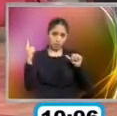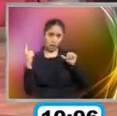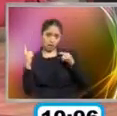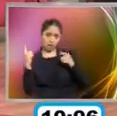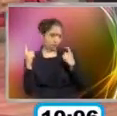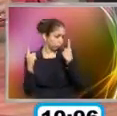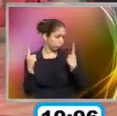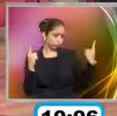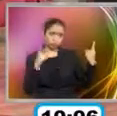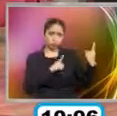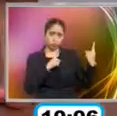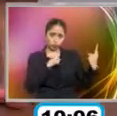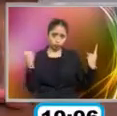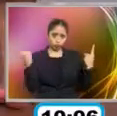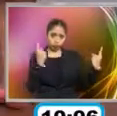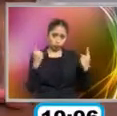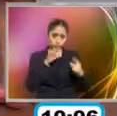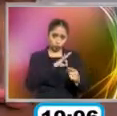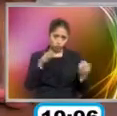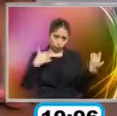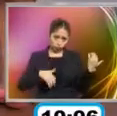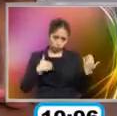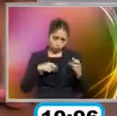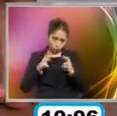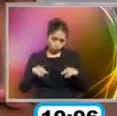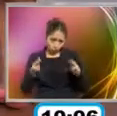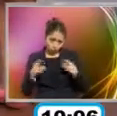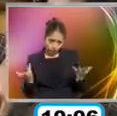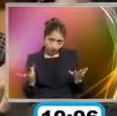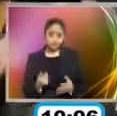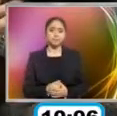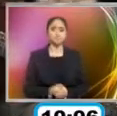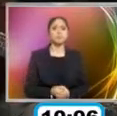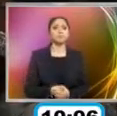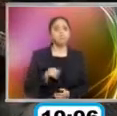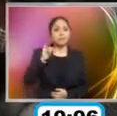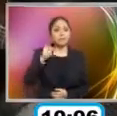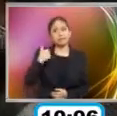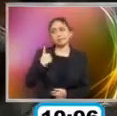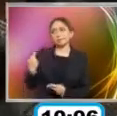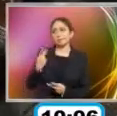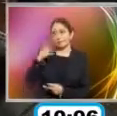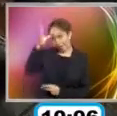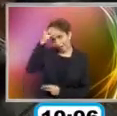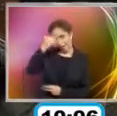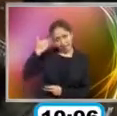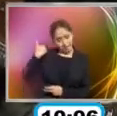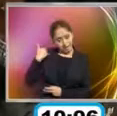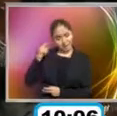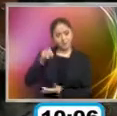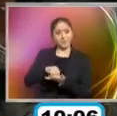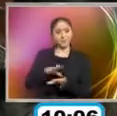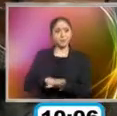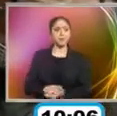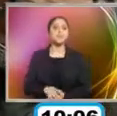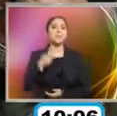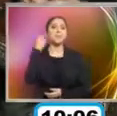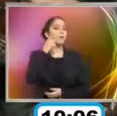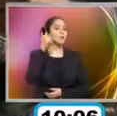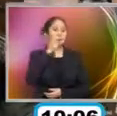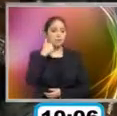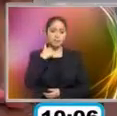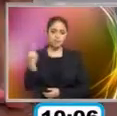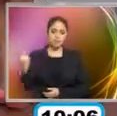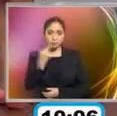y tocar su música. Sí, bueno, si Ángel va solo, yo tendría que cantar por Skype, a lo mejor. Okay. Alex Pero siempre sí. está, siempre está. Yo siempre estoy.